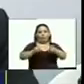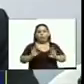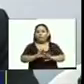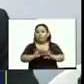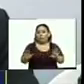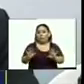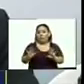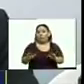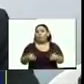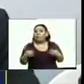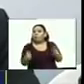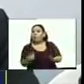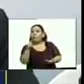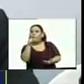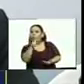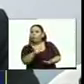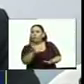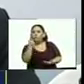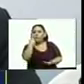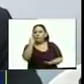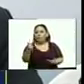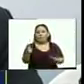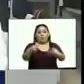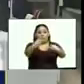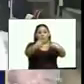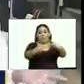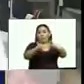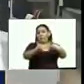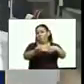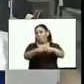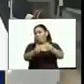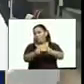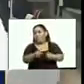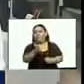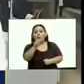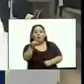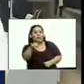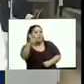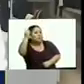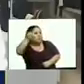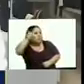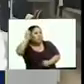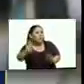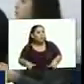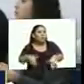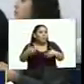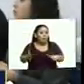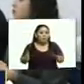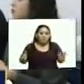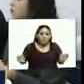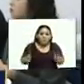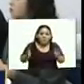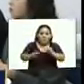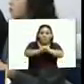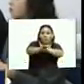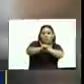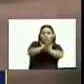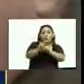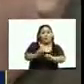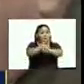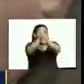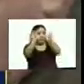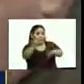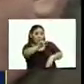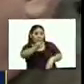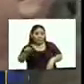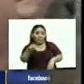por ende no se incurran en violaciones a la Constitución. Esas declaraciones fueron brindadas durante el lanzamiento de la Semana de la Transparencia que